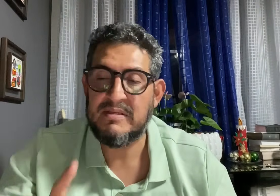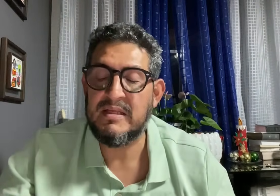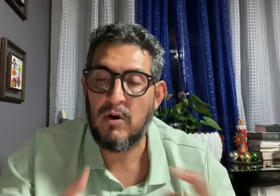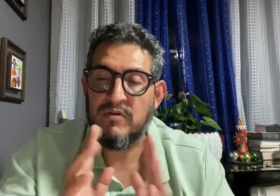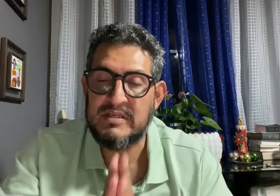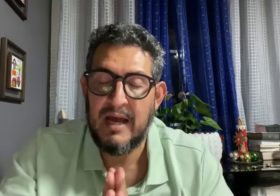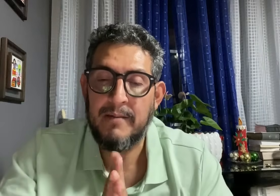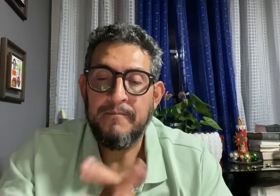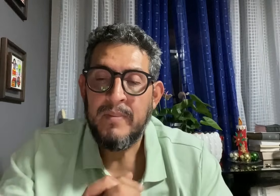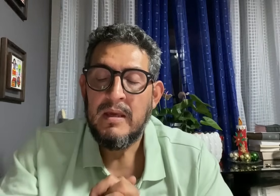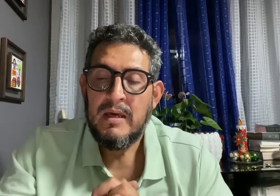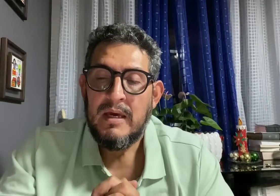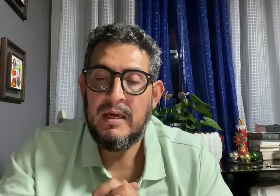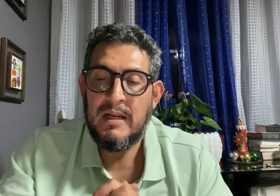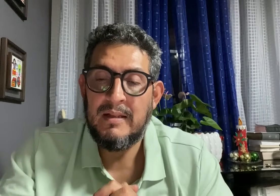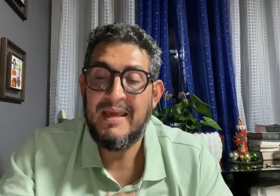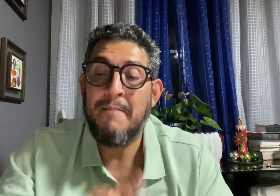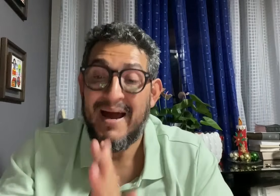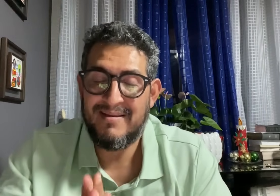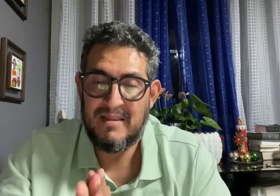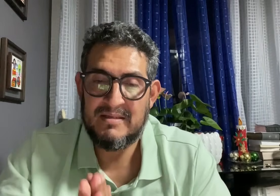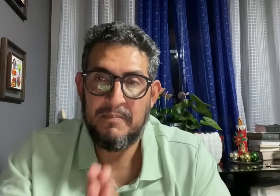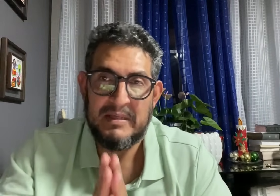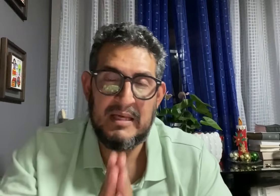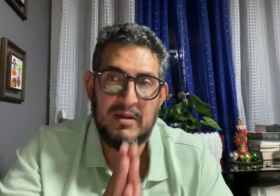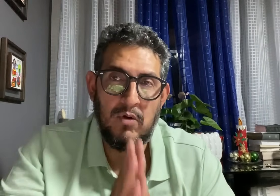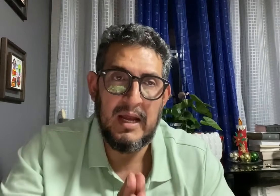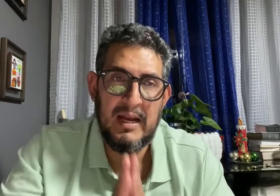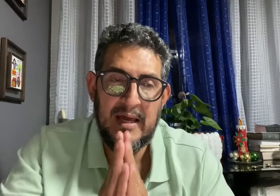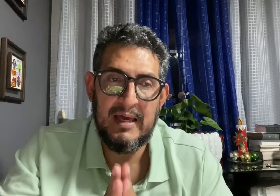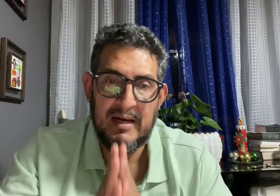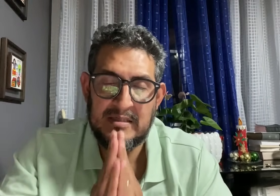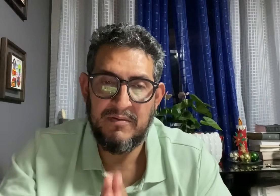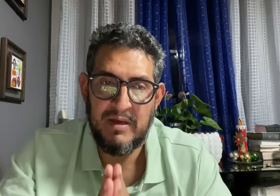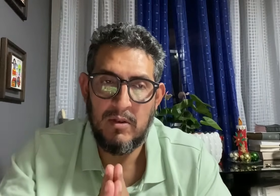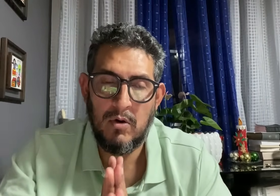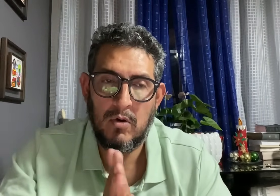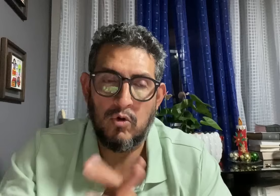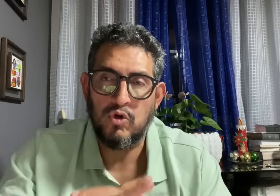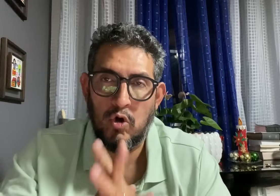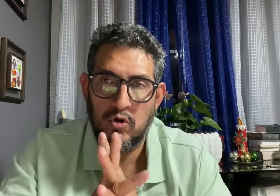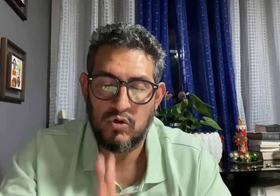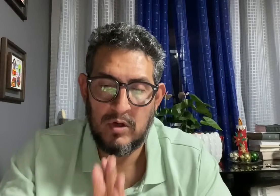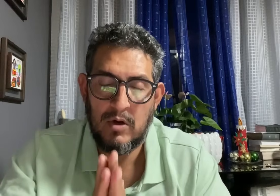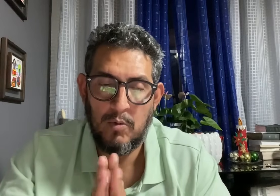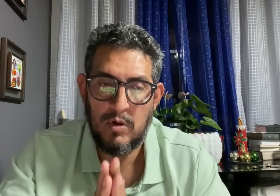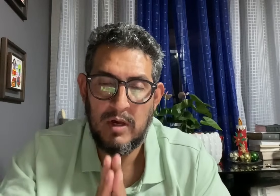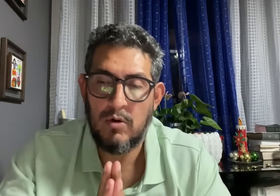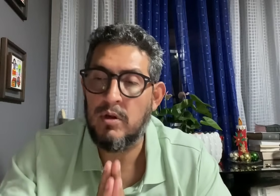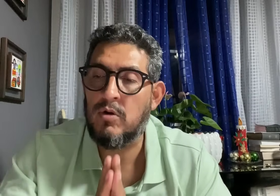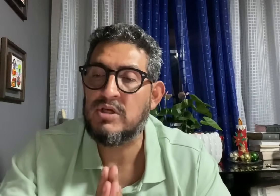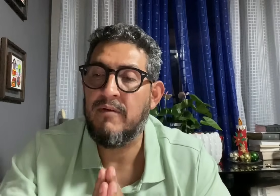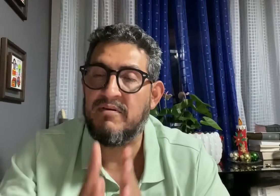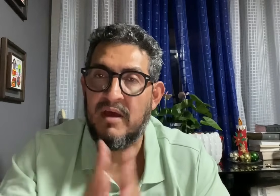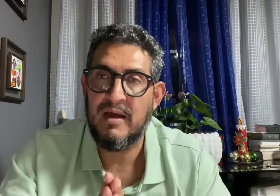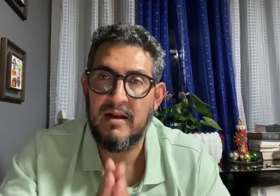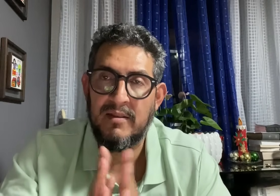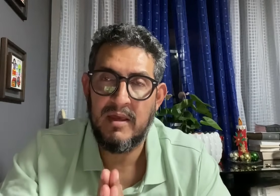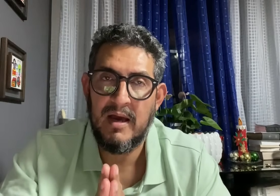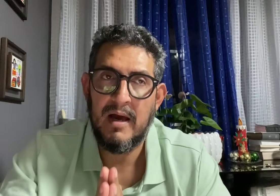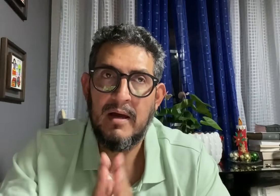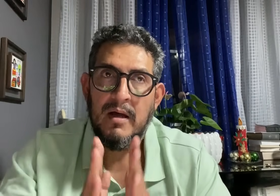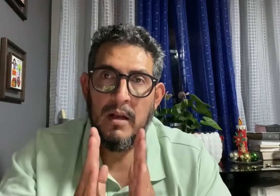esta visita oficial el día martes, el presidente Bukele es recibido con todos los honores, como dijo ya Rodrigo Chávez,